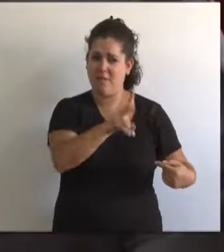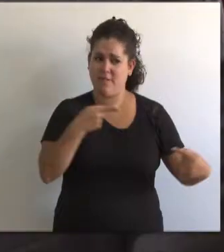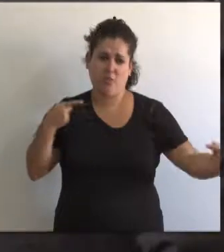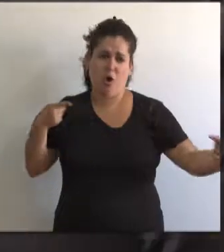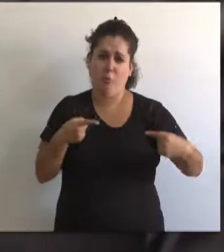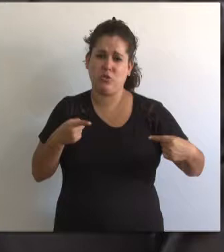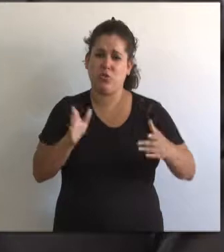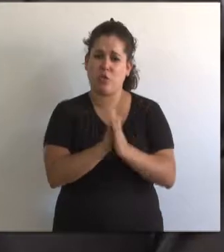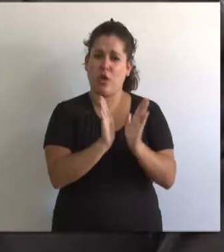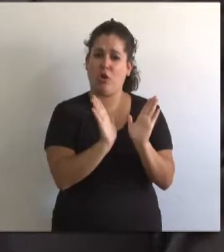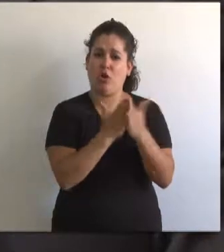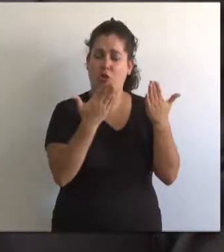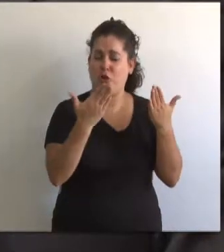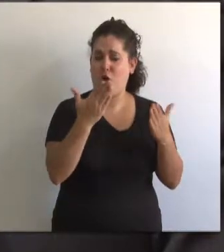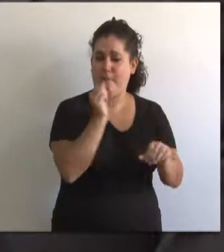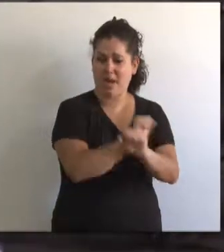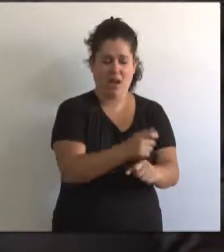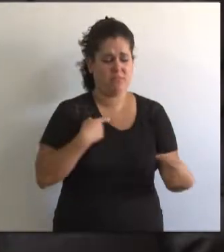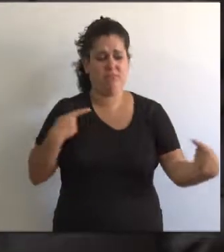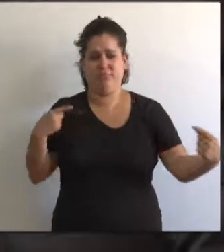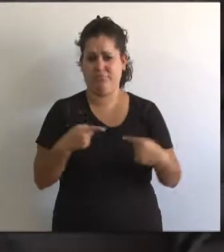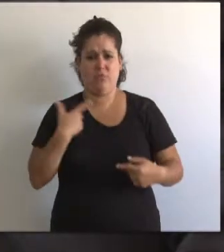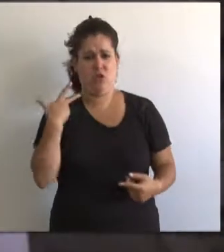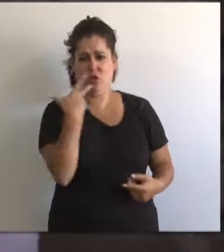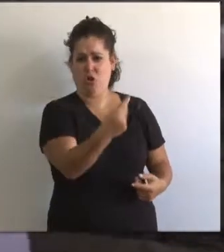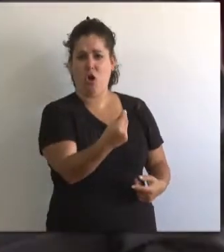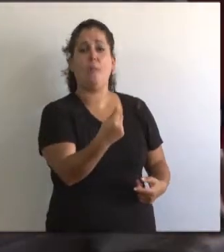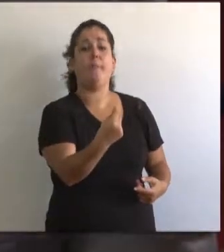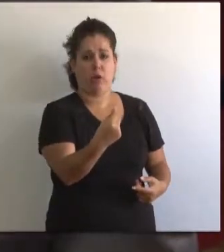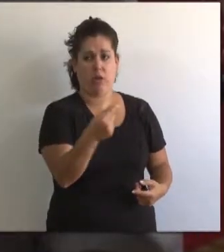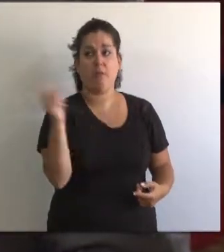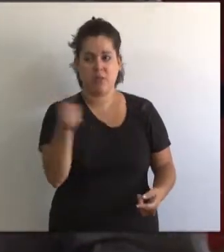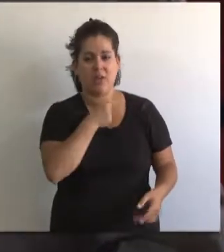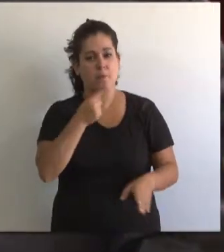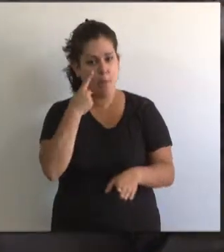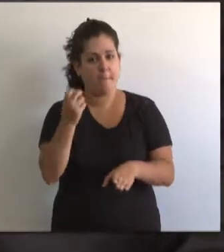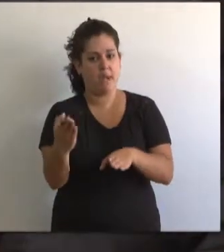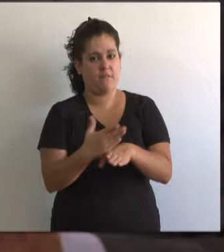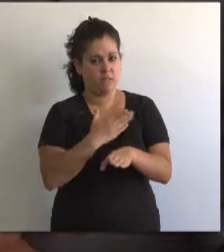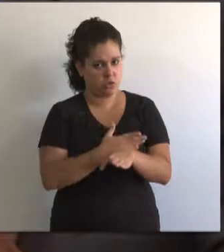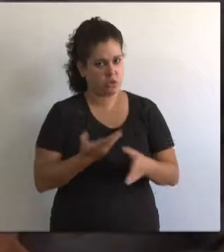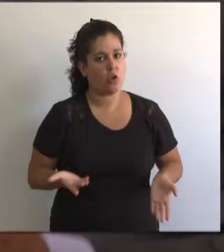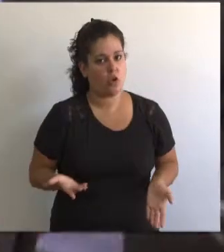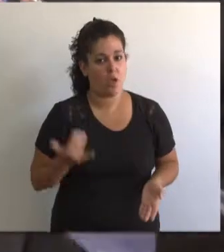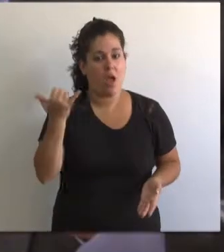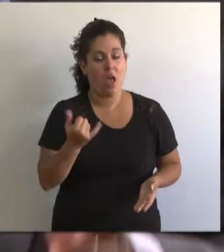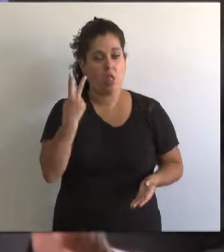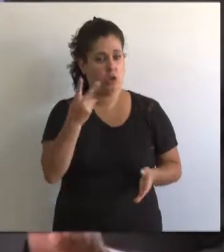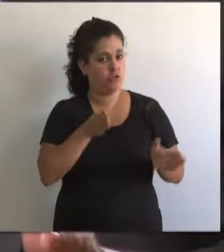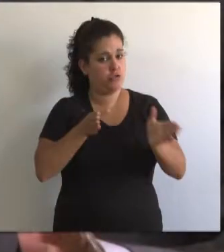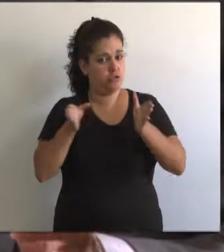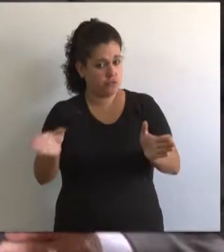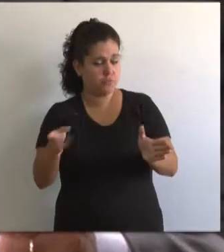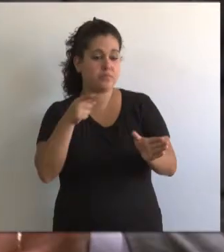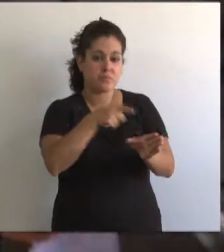de reforma del Código Penal. Lo hemos hecho también desde el camino de la prevención, que debe abordarse desde dos